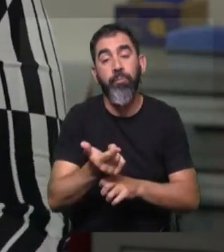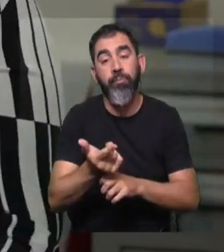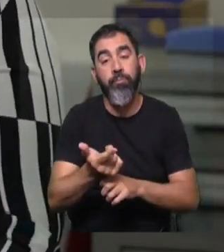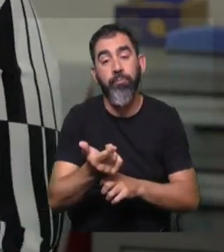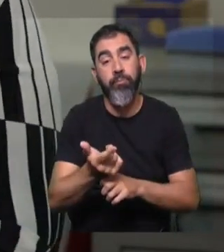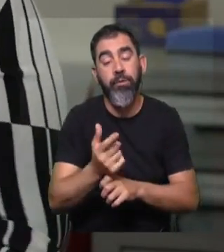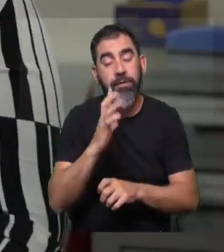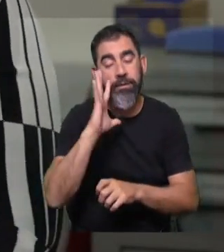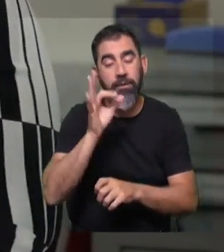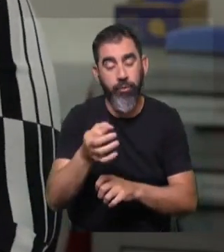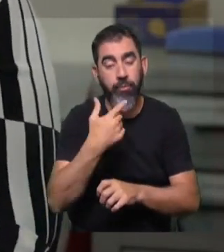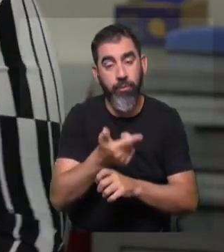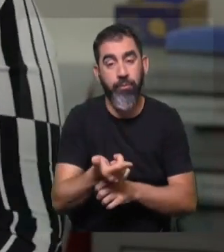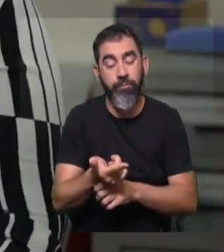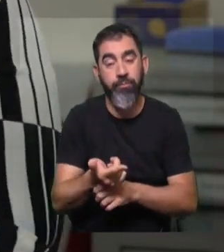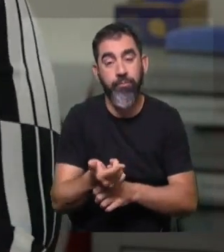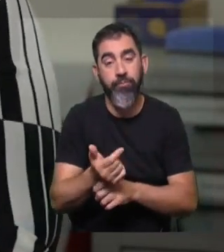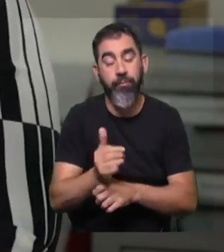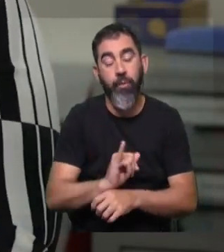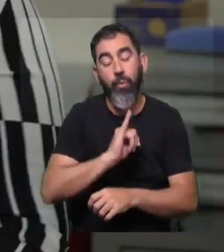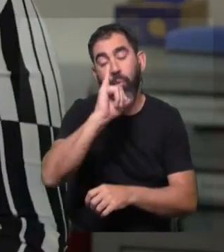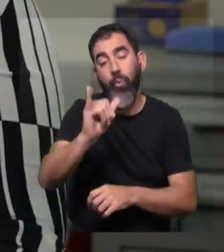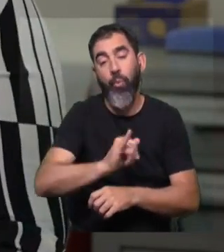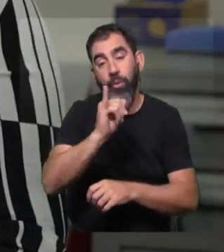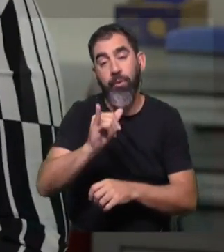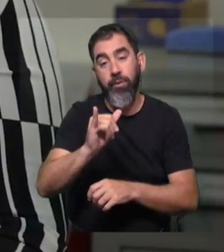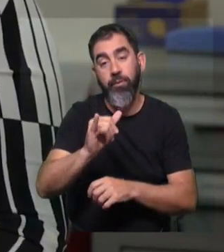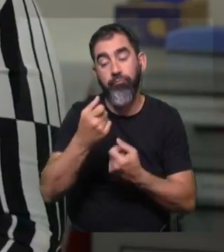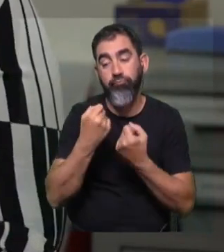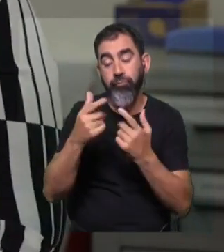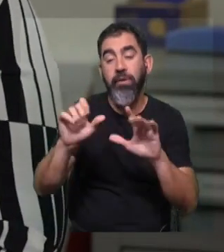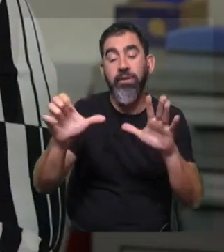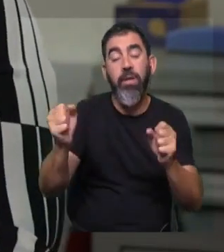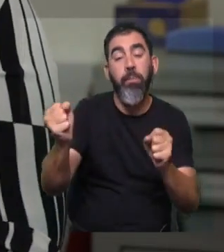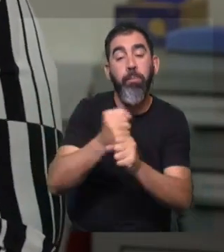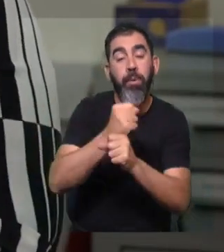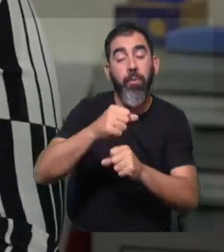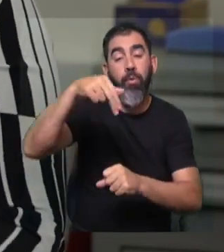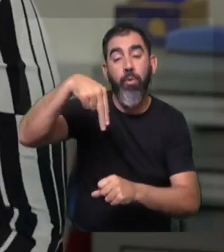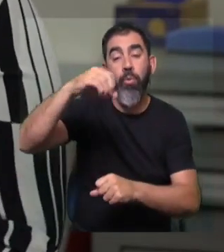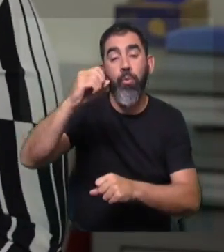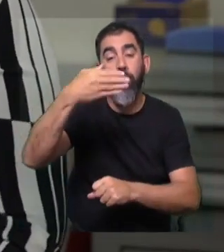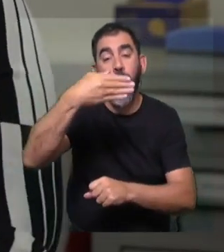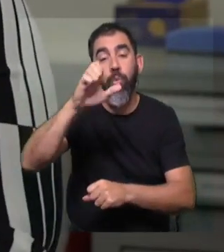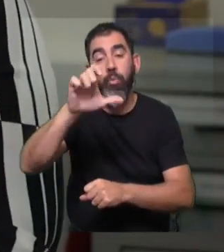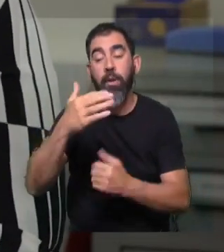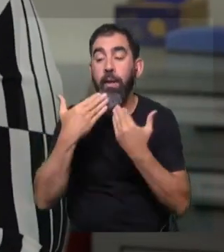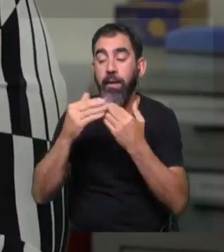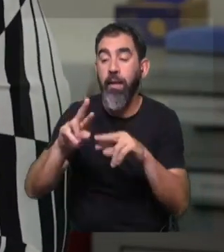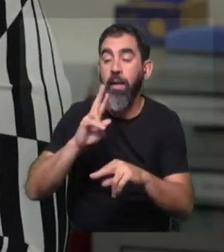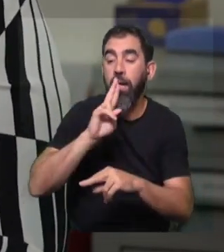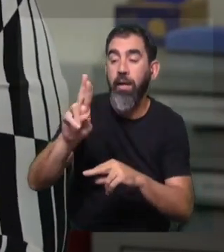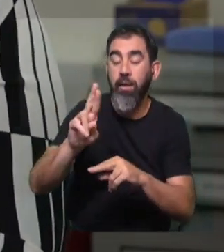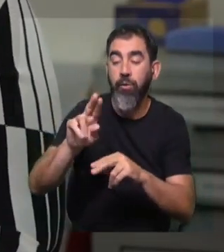muy elocuente cuando uno cuenta que le han otorgado 6 premios Nobel a resultados que se han obtenido